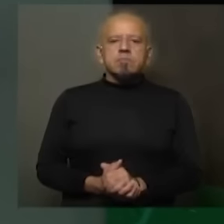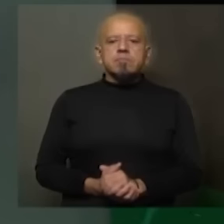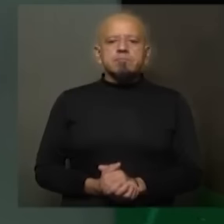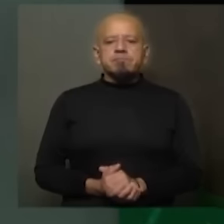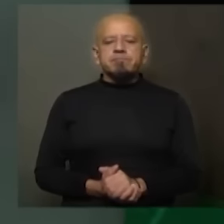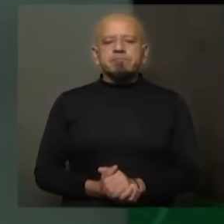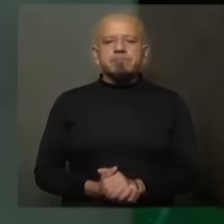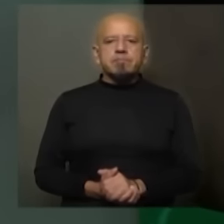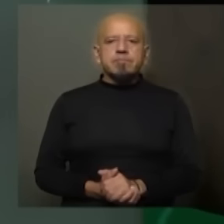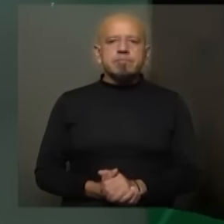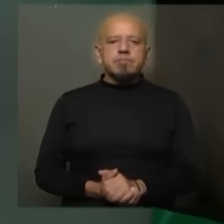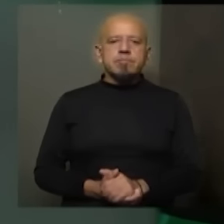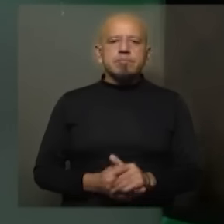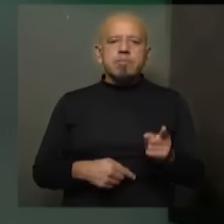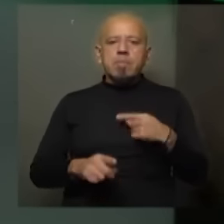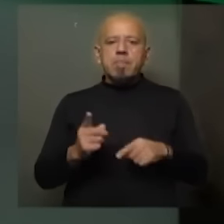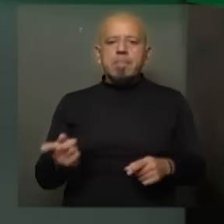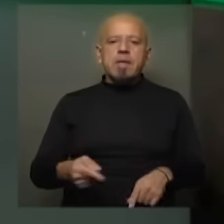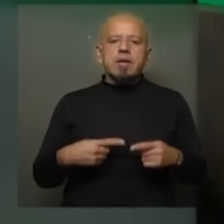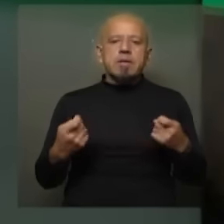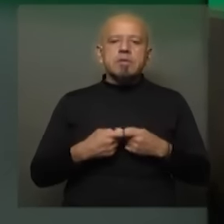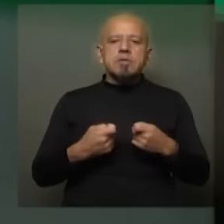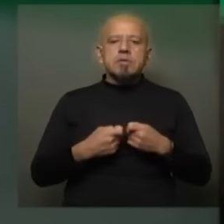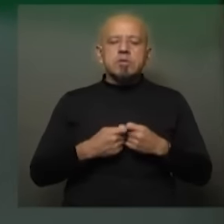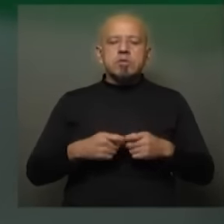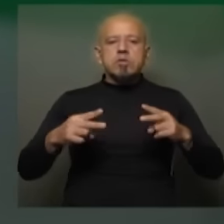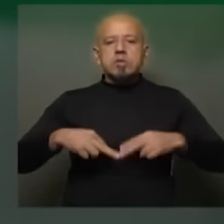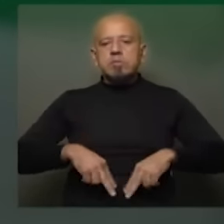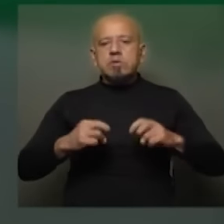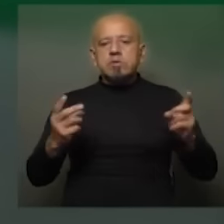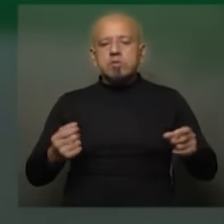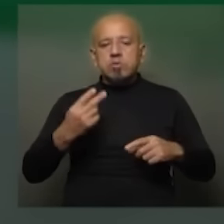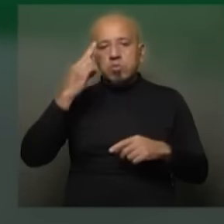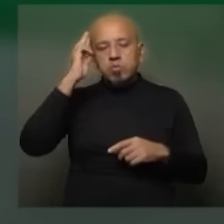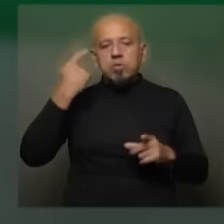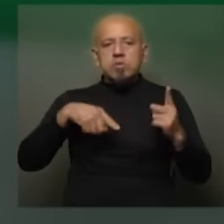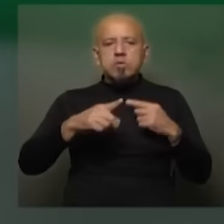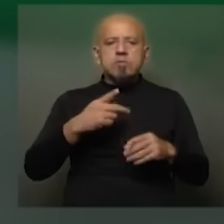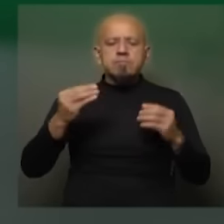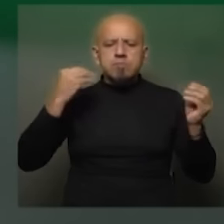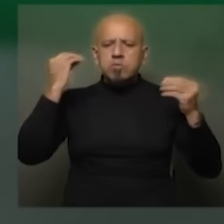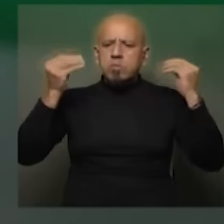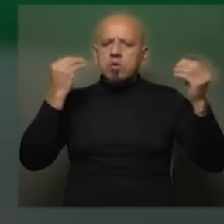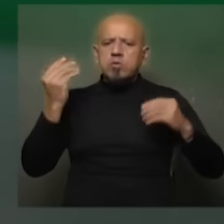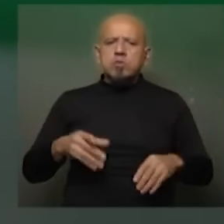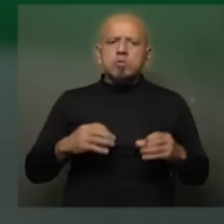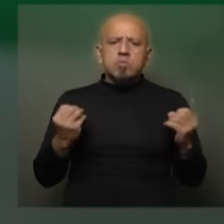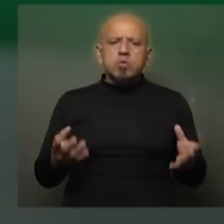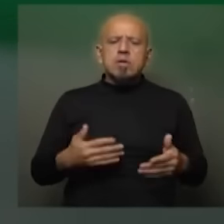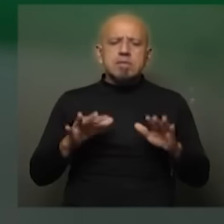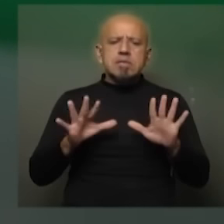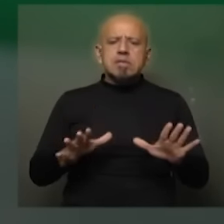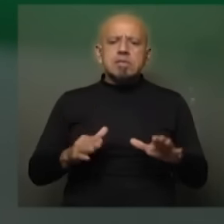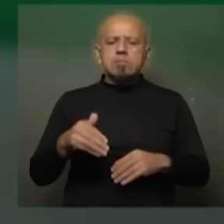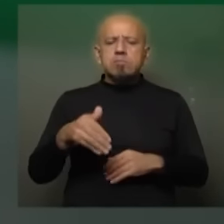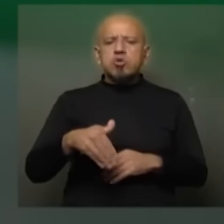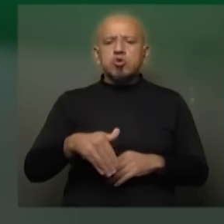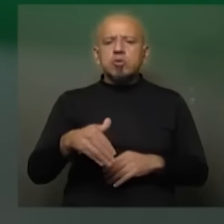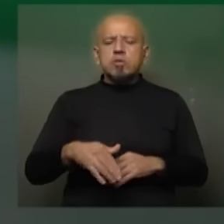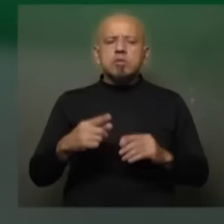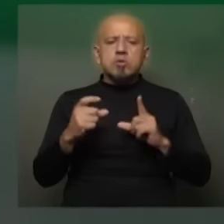Con más información. Les contamos que la Asociación de Investigadoras e Investigadores del Uruguay expresó su preocupación porque más de 10 millones de dólares